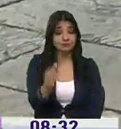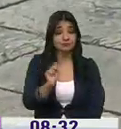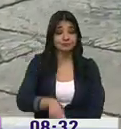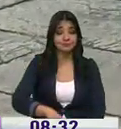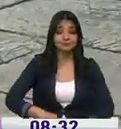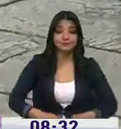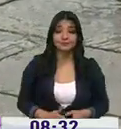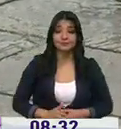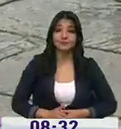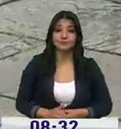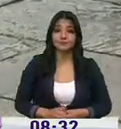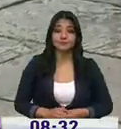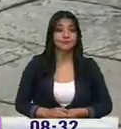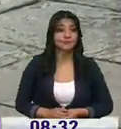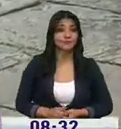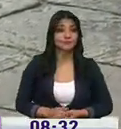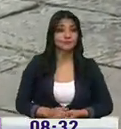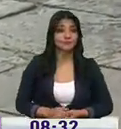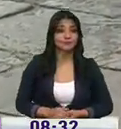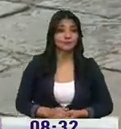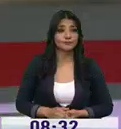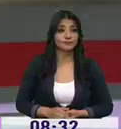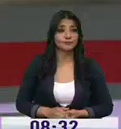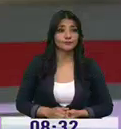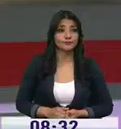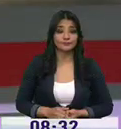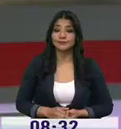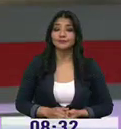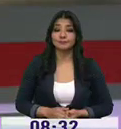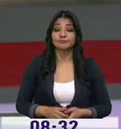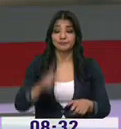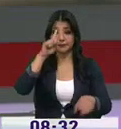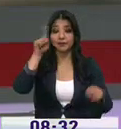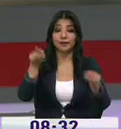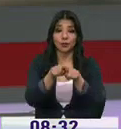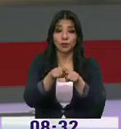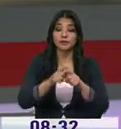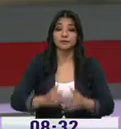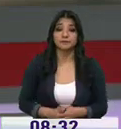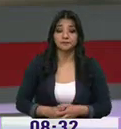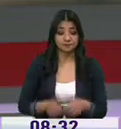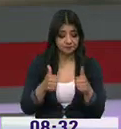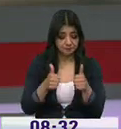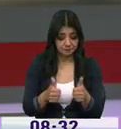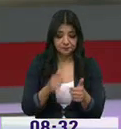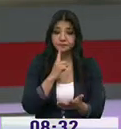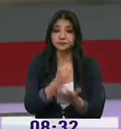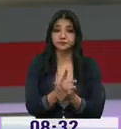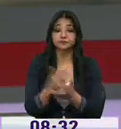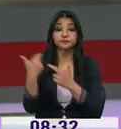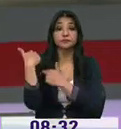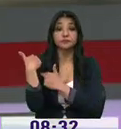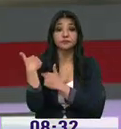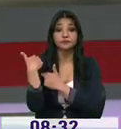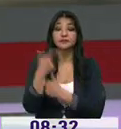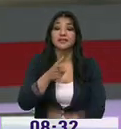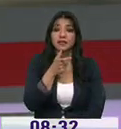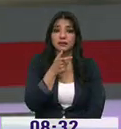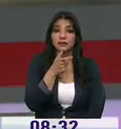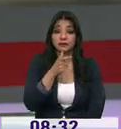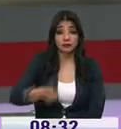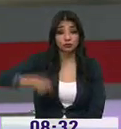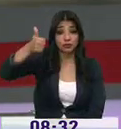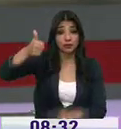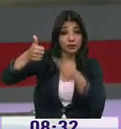Informó Patricia Aldaz. Totalmente de acuerdo con Fernando. Asimismo es, la responsabilidad de la ciudad no solamente